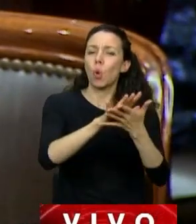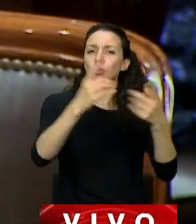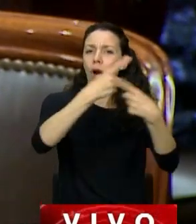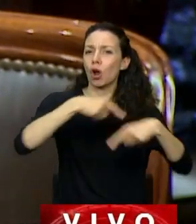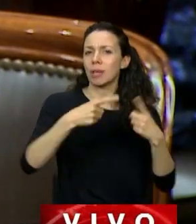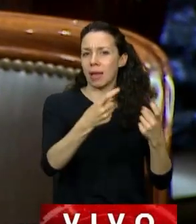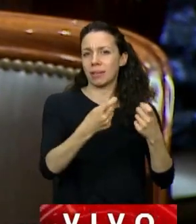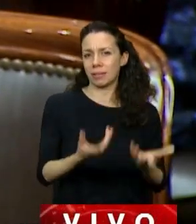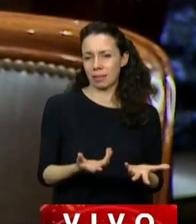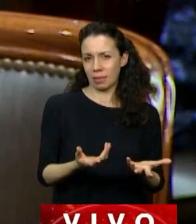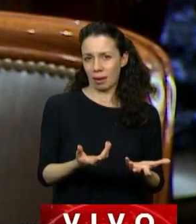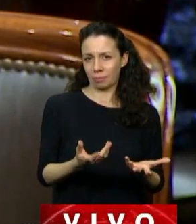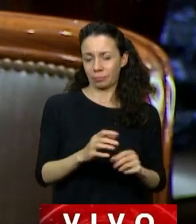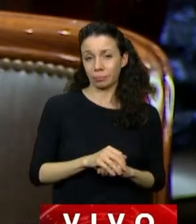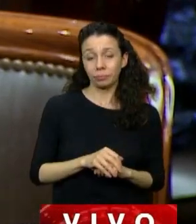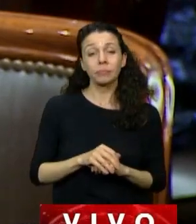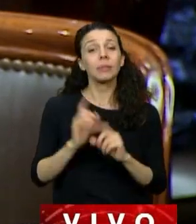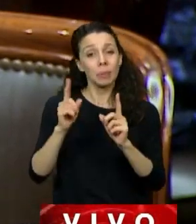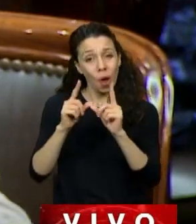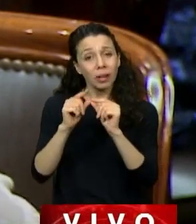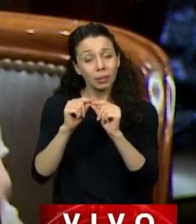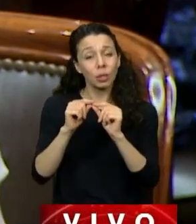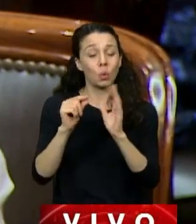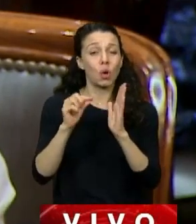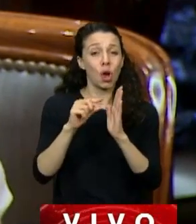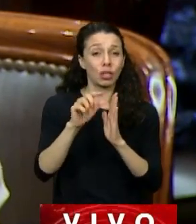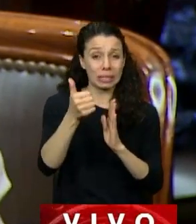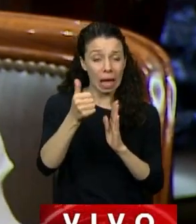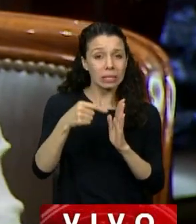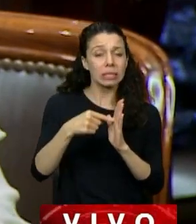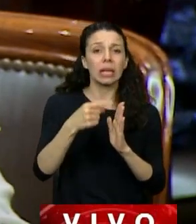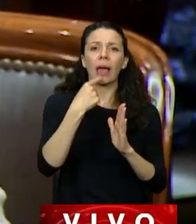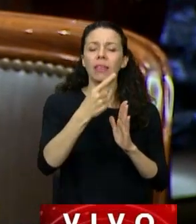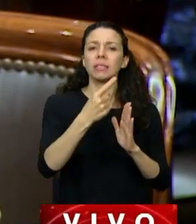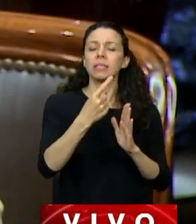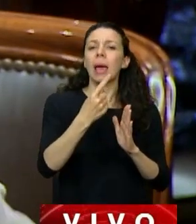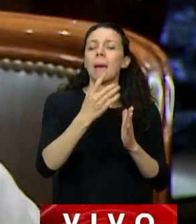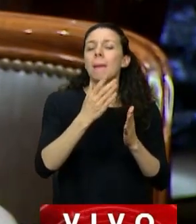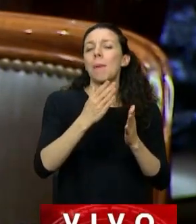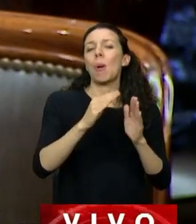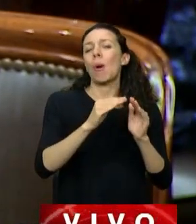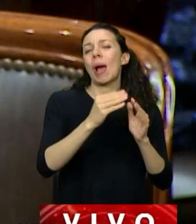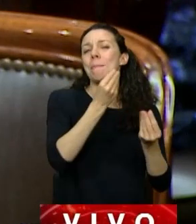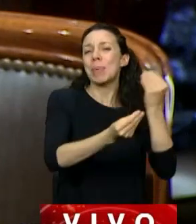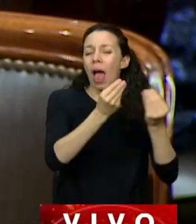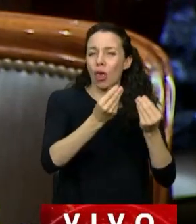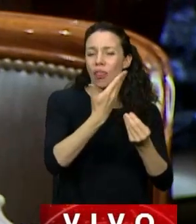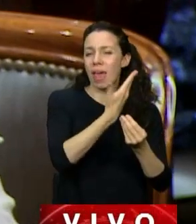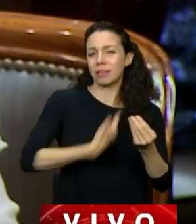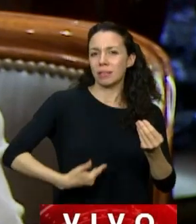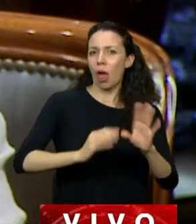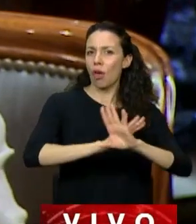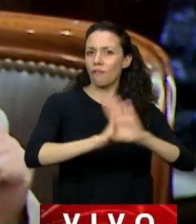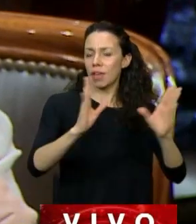Ponemos la lupa también en este artículo, el artículo 6, porque por un lado se congela la planta del Estado, pero por el otro lado se le